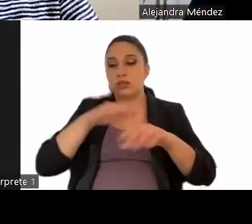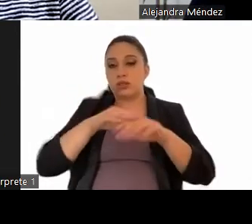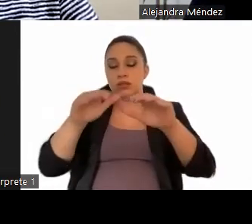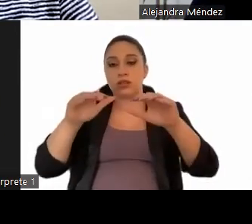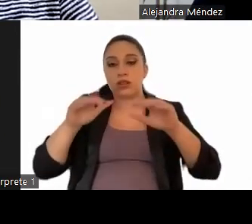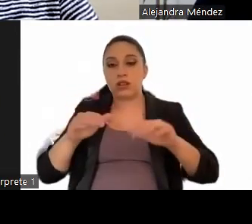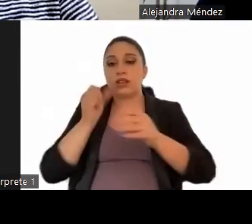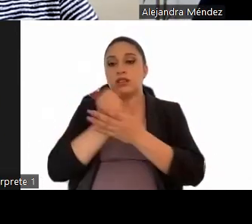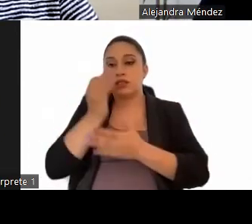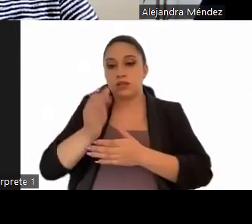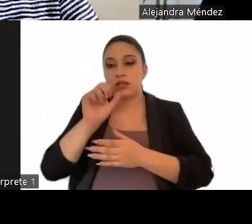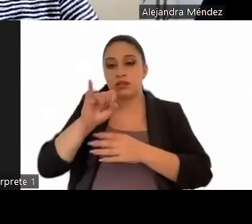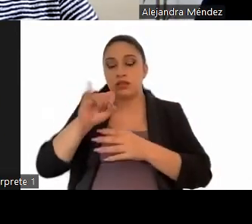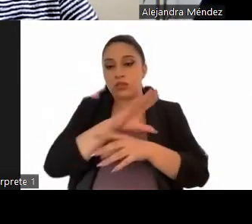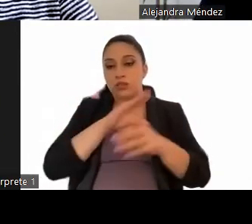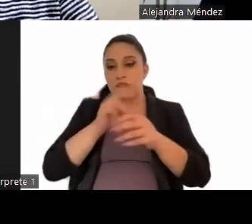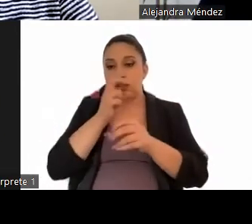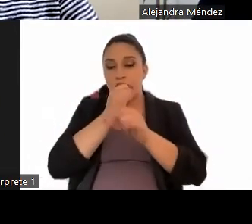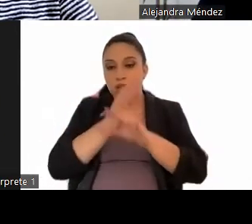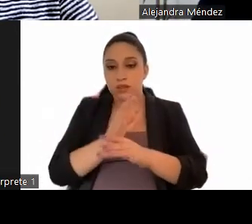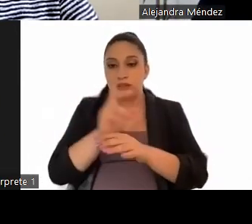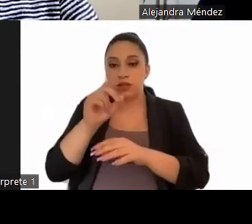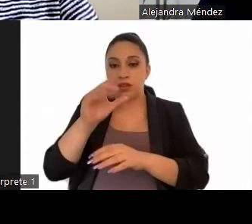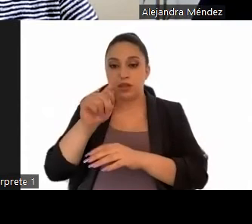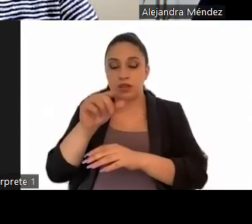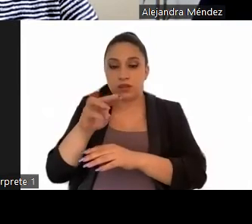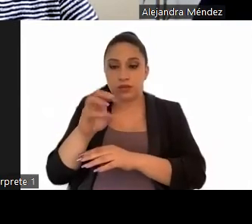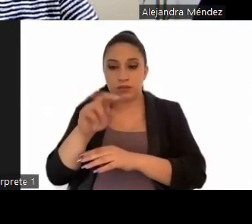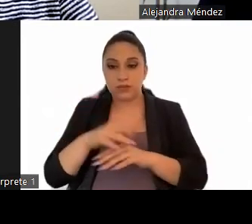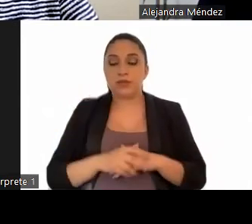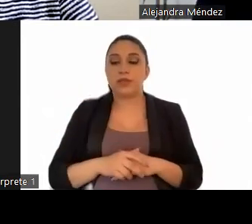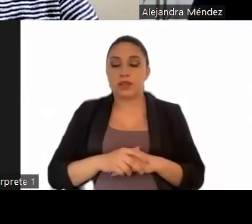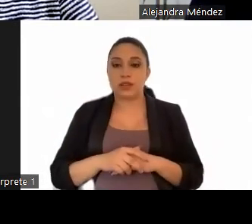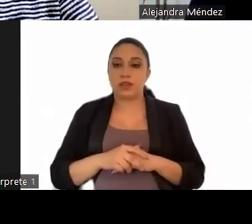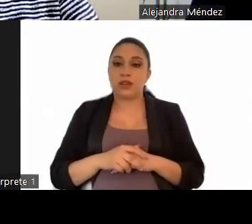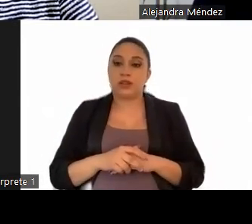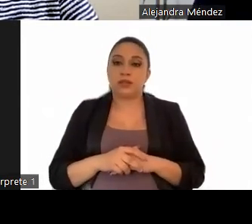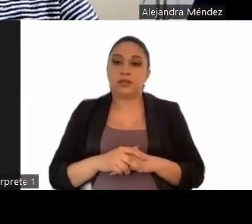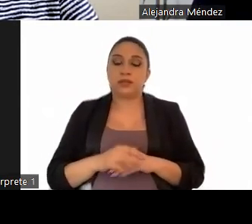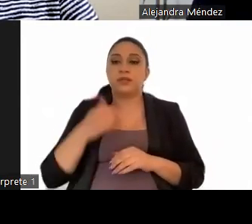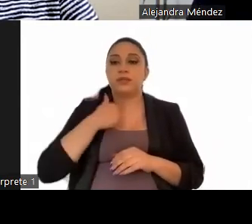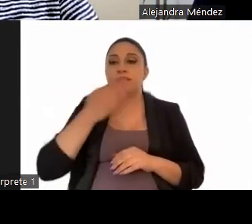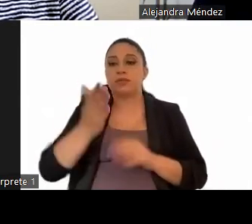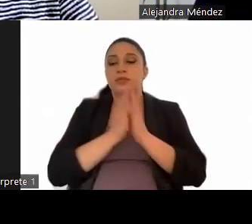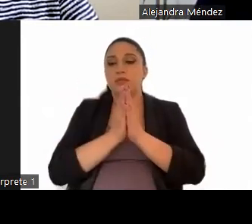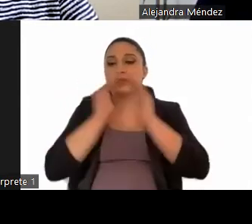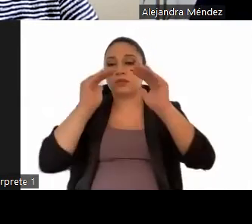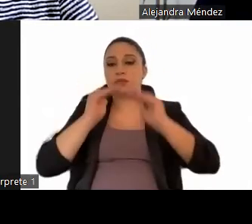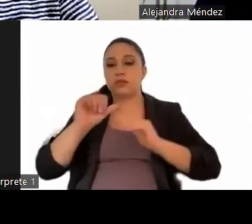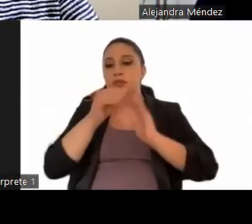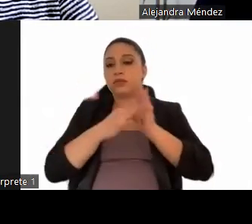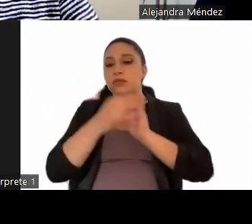se aprueba el dictamen de referencia. Gracias, diputada Alejandra. Le solicito atentamente si puede continuar con el orden del